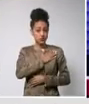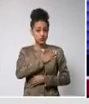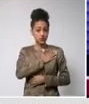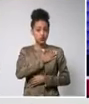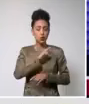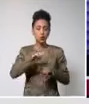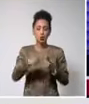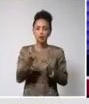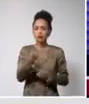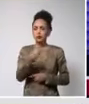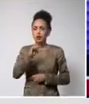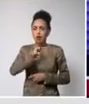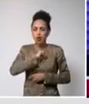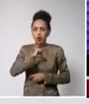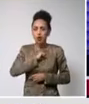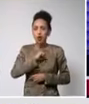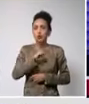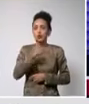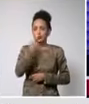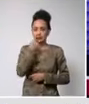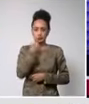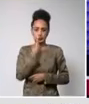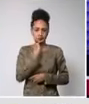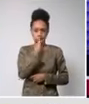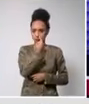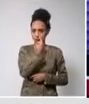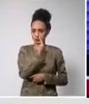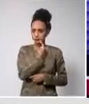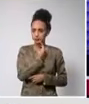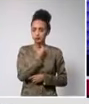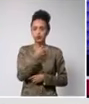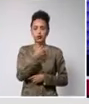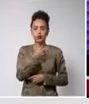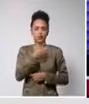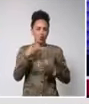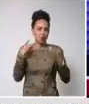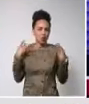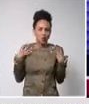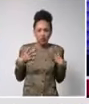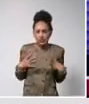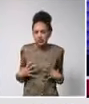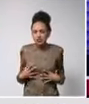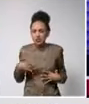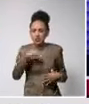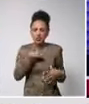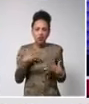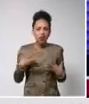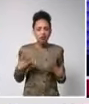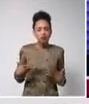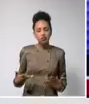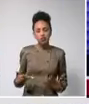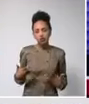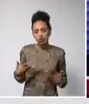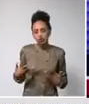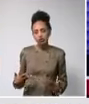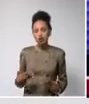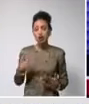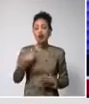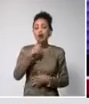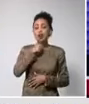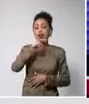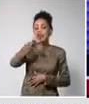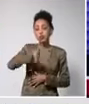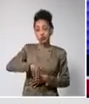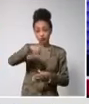tos, secreción nasal, dolores musculares y decaimiento. Se hizo la evaluación en su